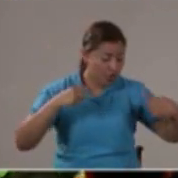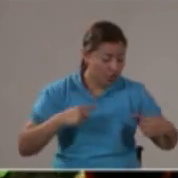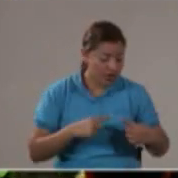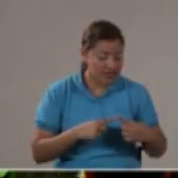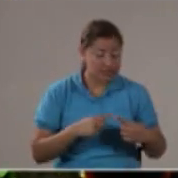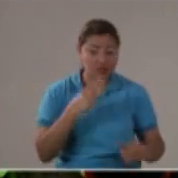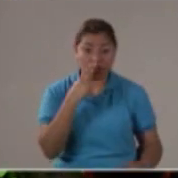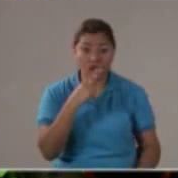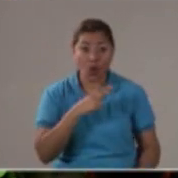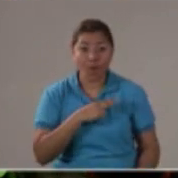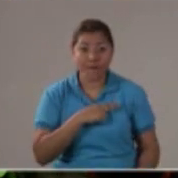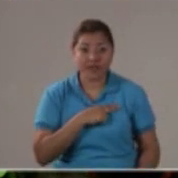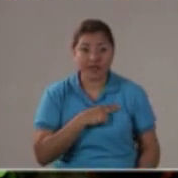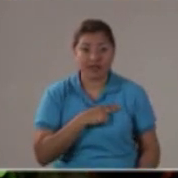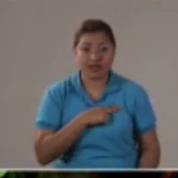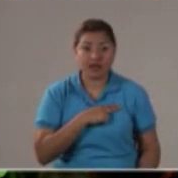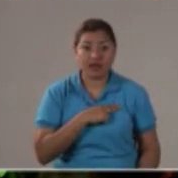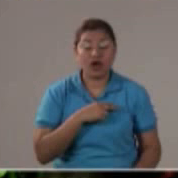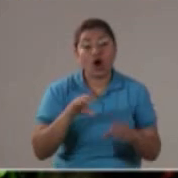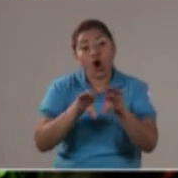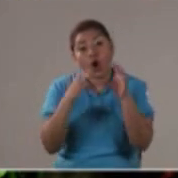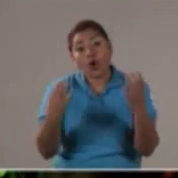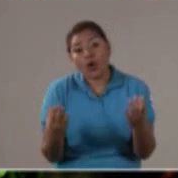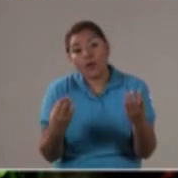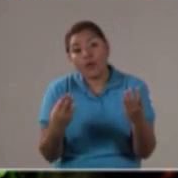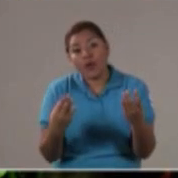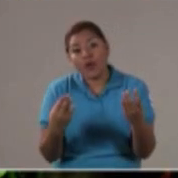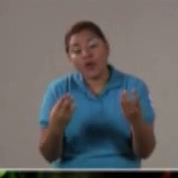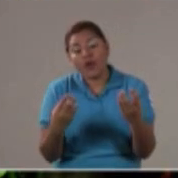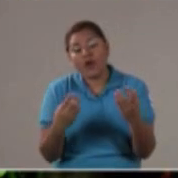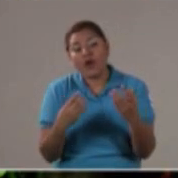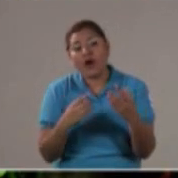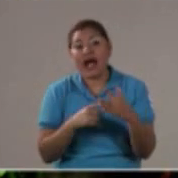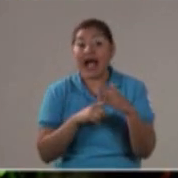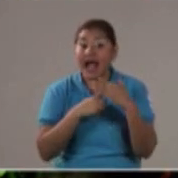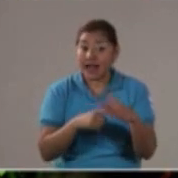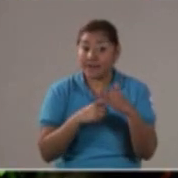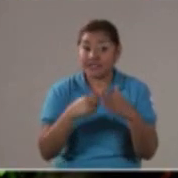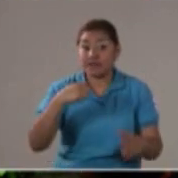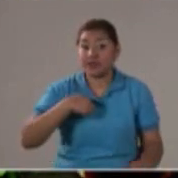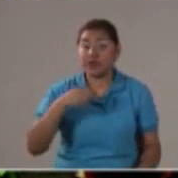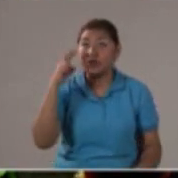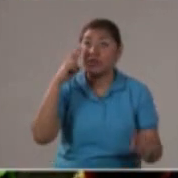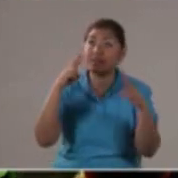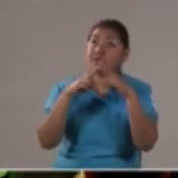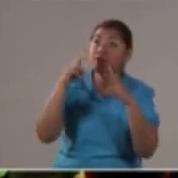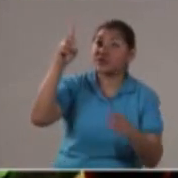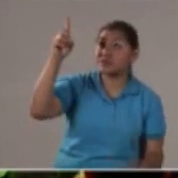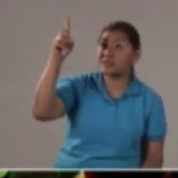corazón sencillo. Como al principio te conocí,